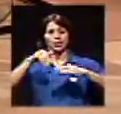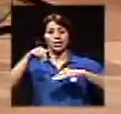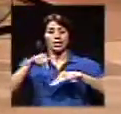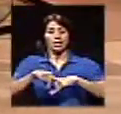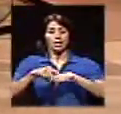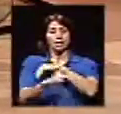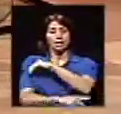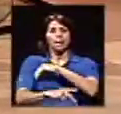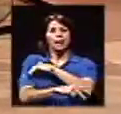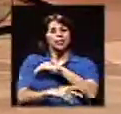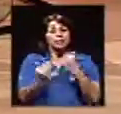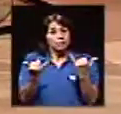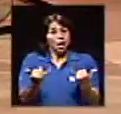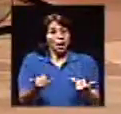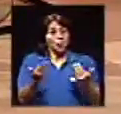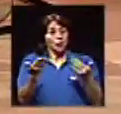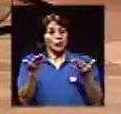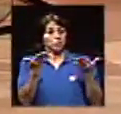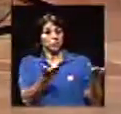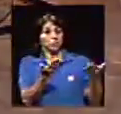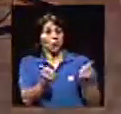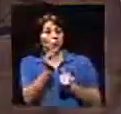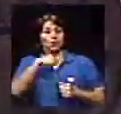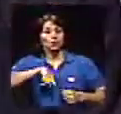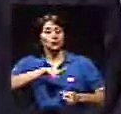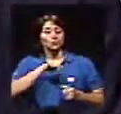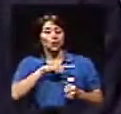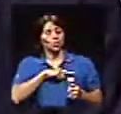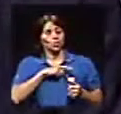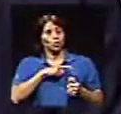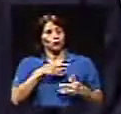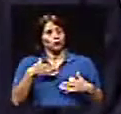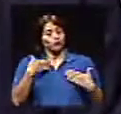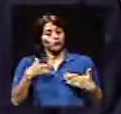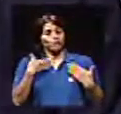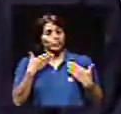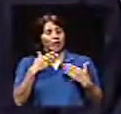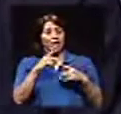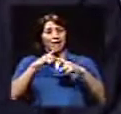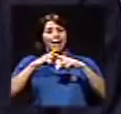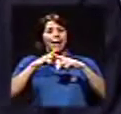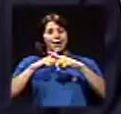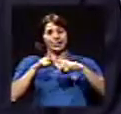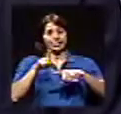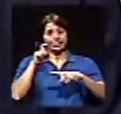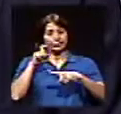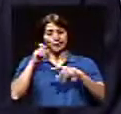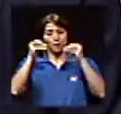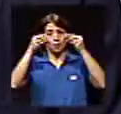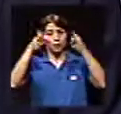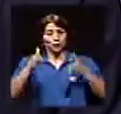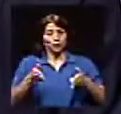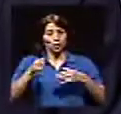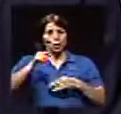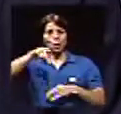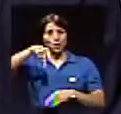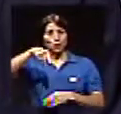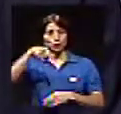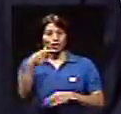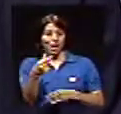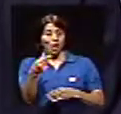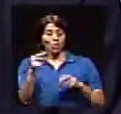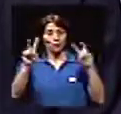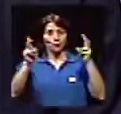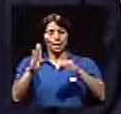el placer de tener con nosotros al exprofesor de los posgrados en